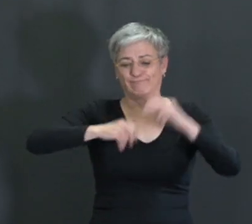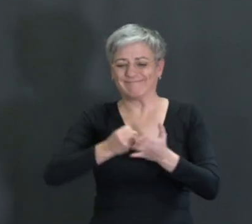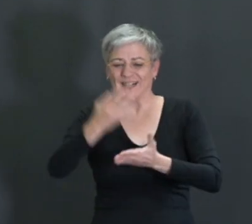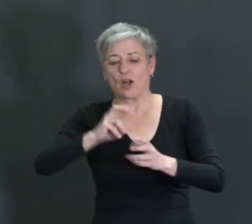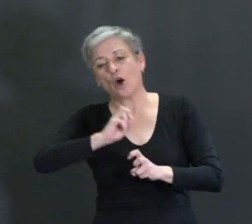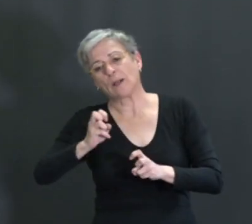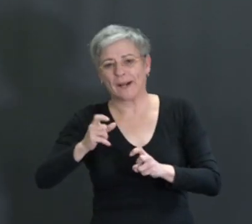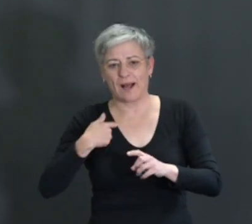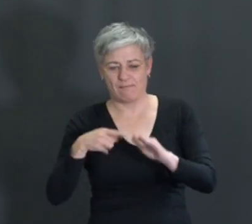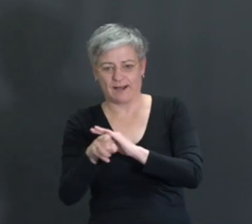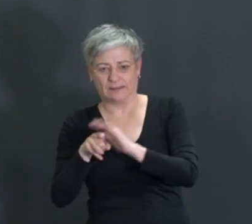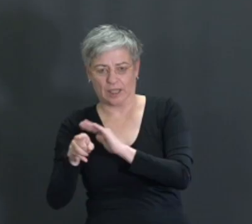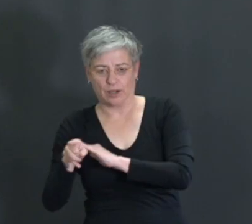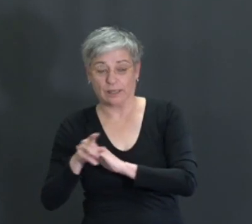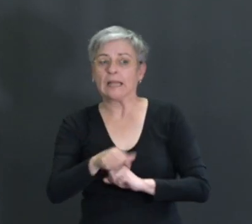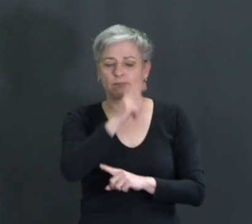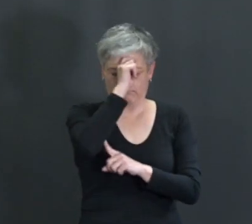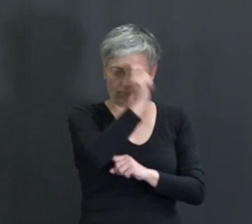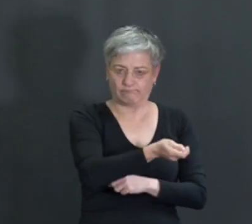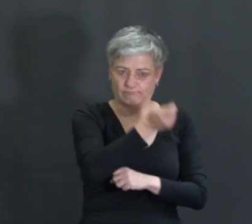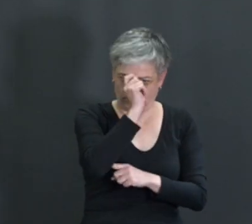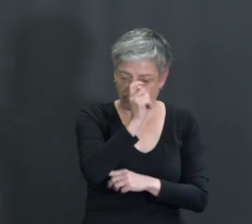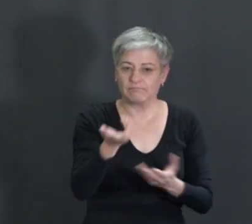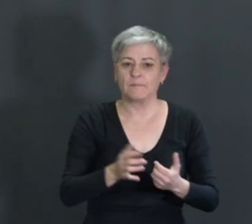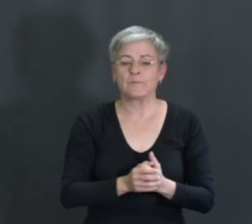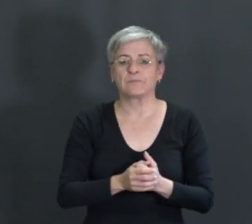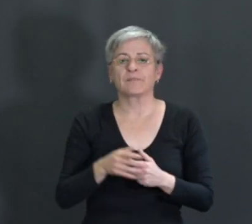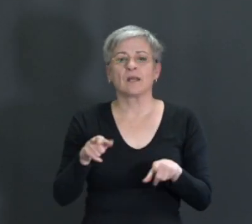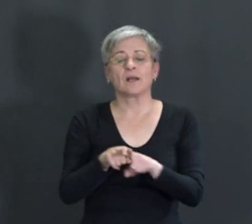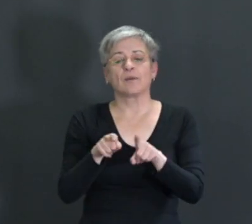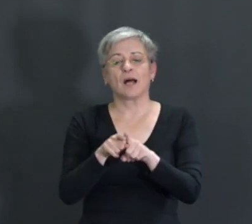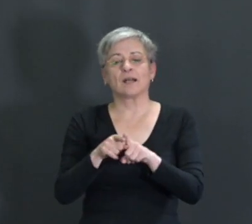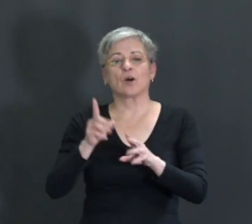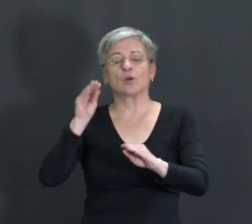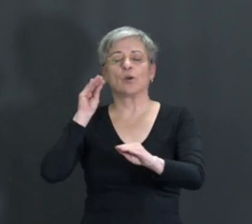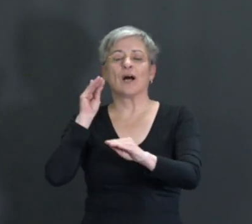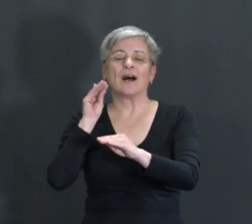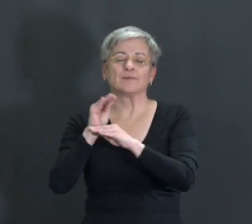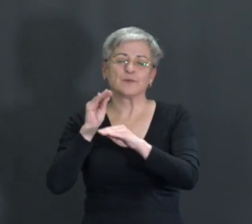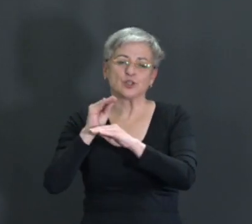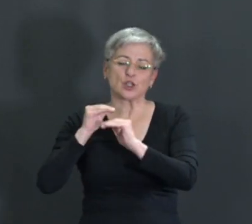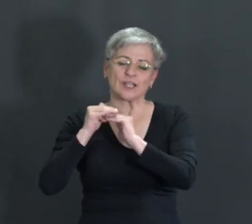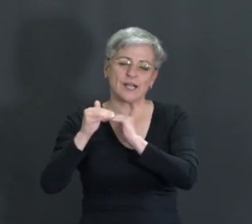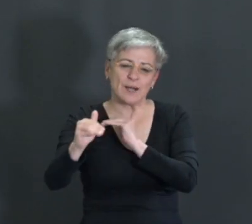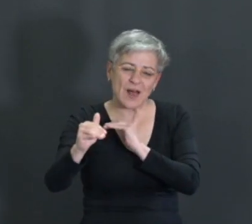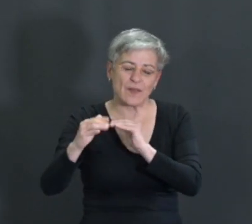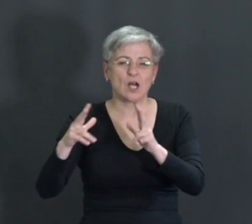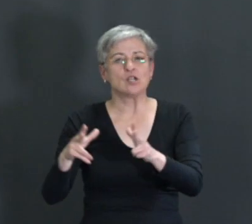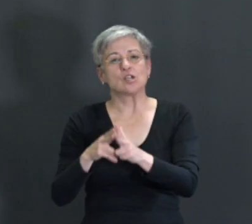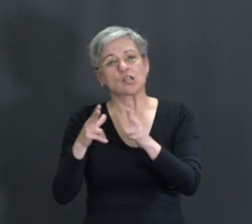gestiones. Ahí chapó. Y luego tenían un aspecto de sostenibilidad social. Y ahí